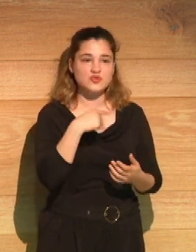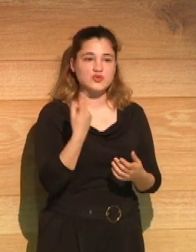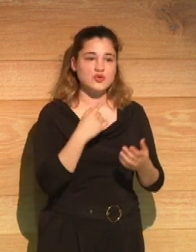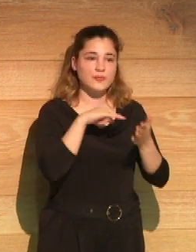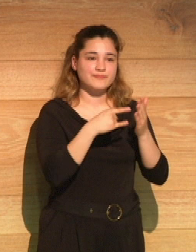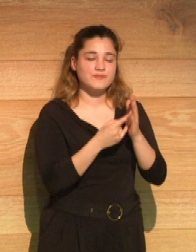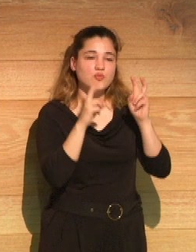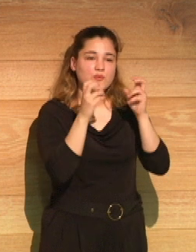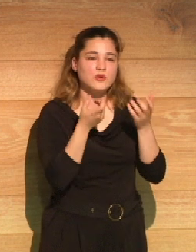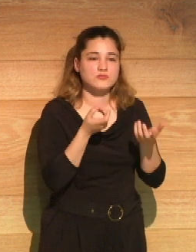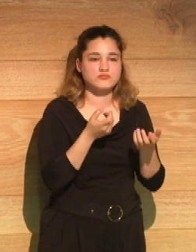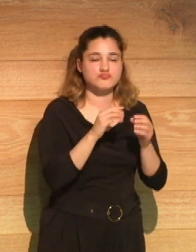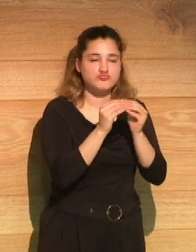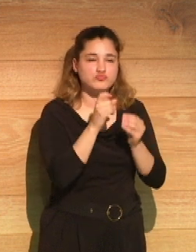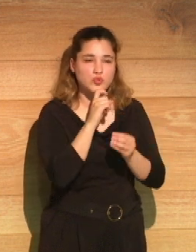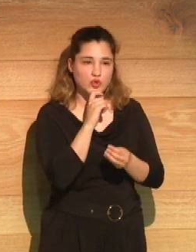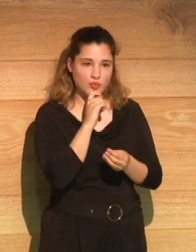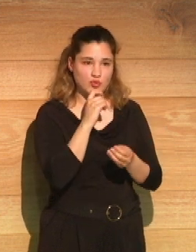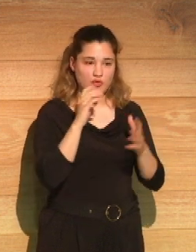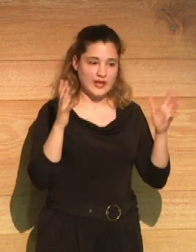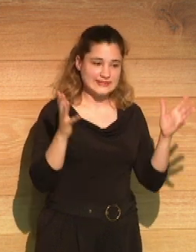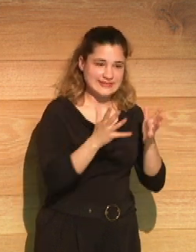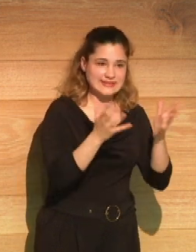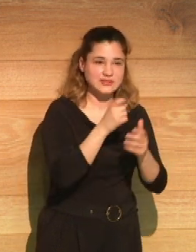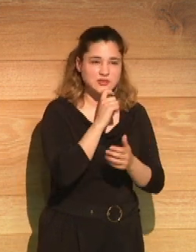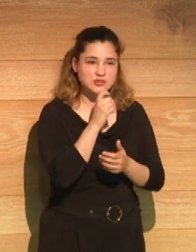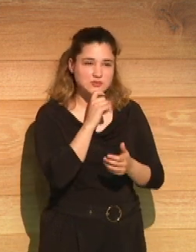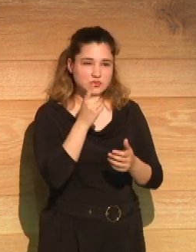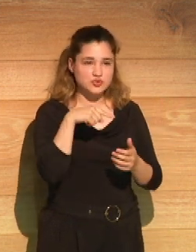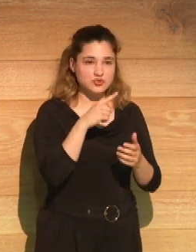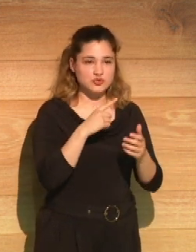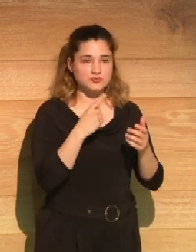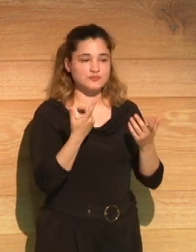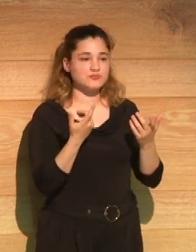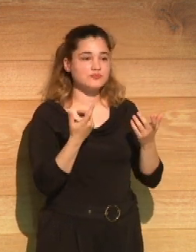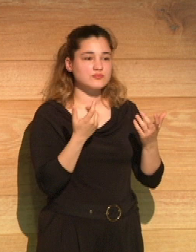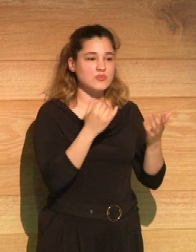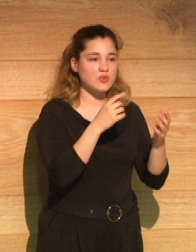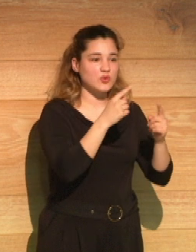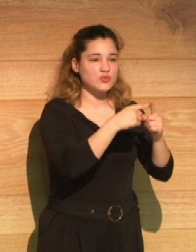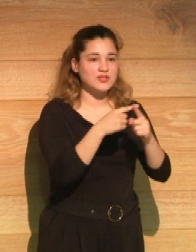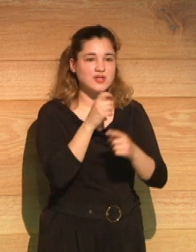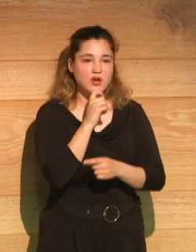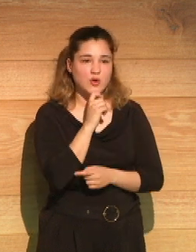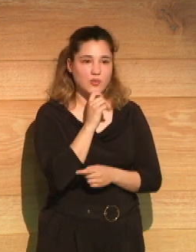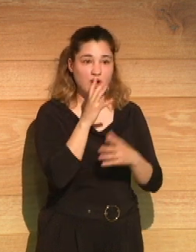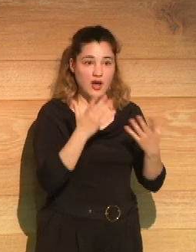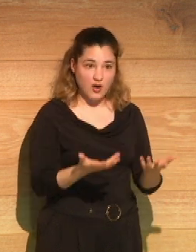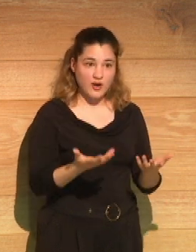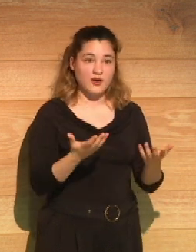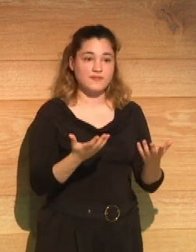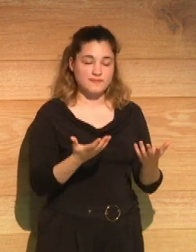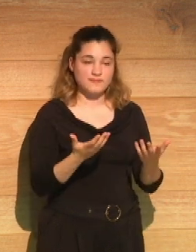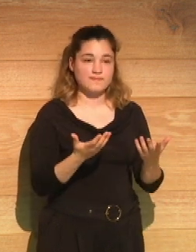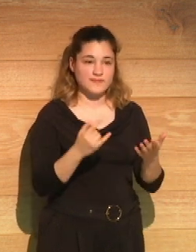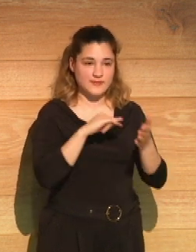estrategias? ¿Cómo podemos implementar? ¿Cómo podemos navegar estas aguas? Sabemos que crear nuevas estrategias nos va a tomar